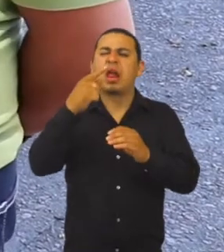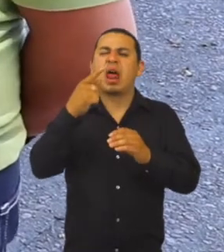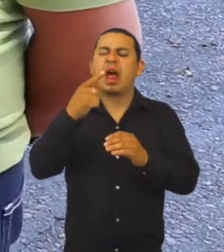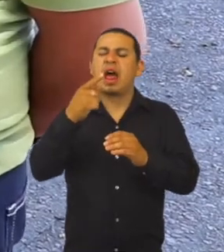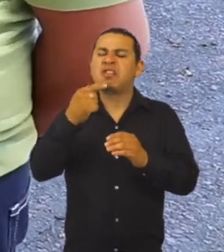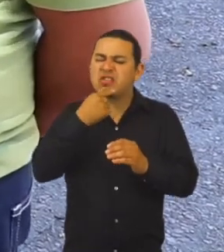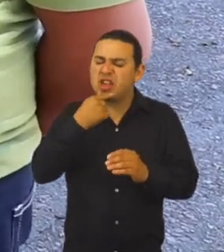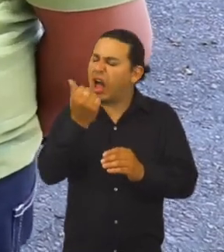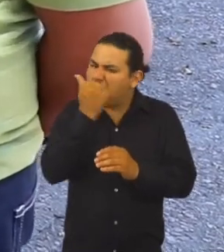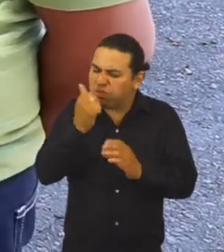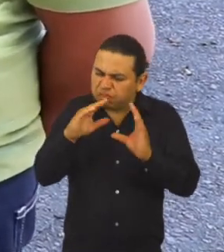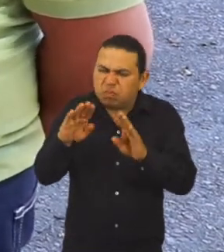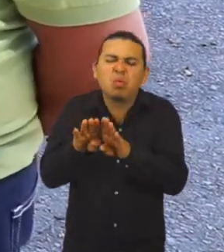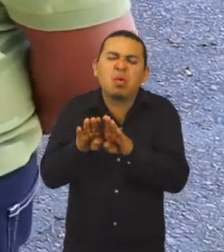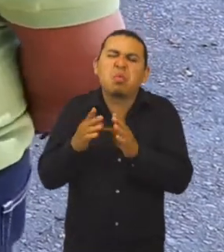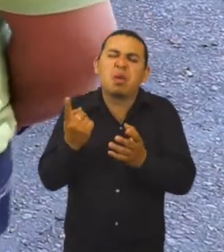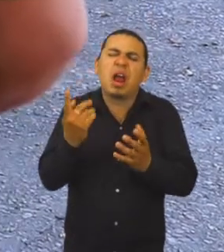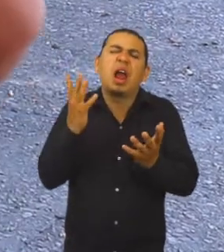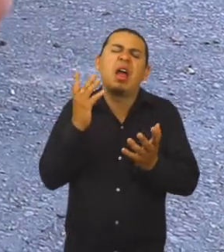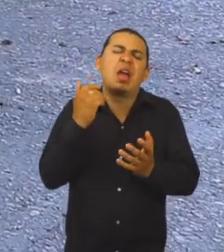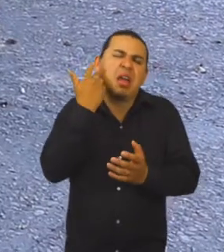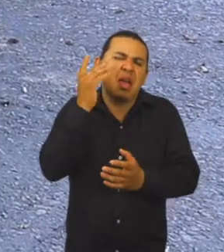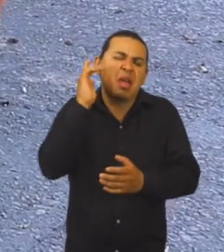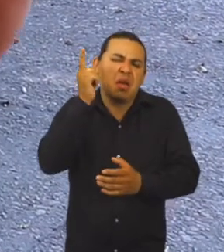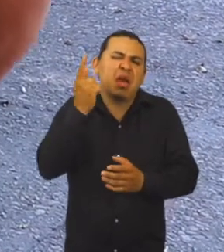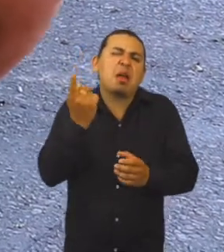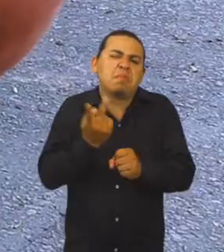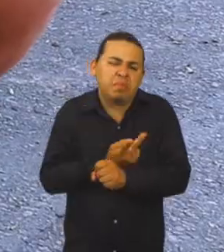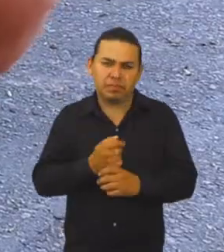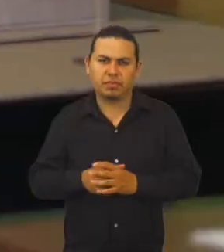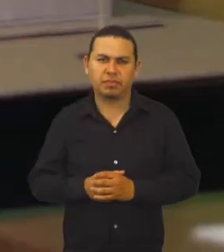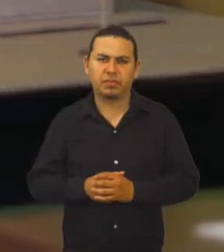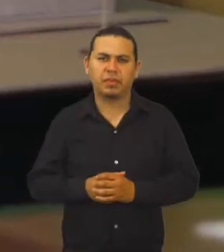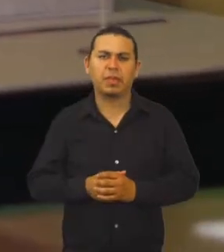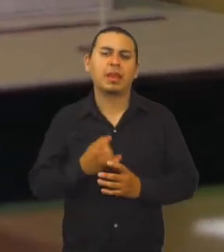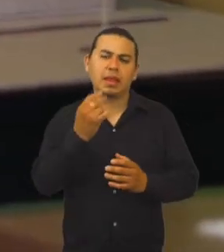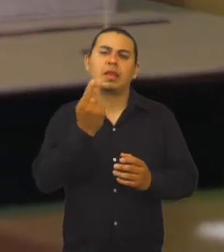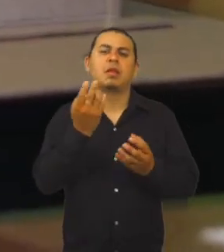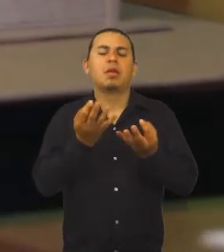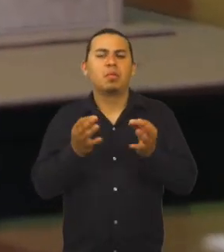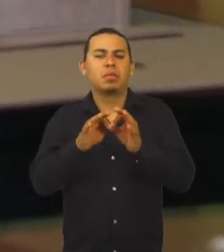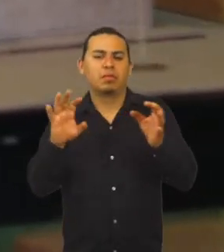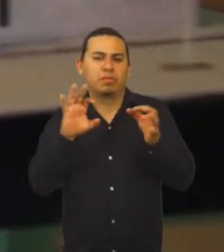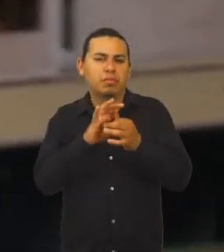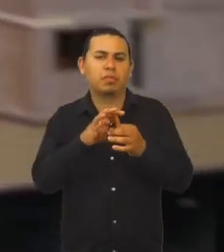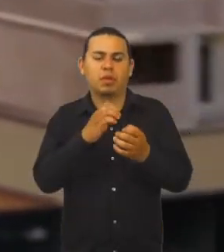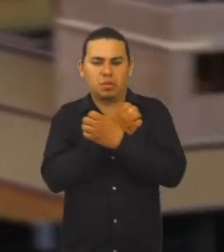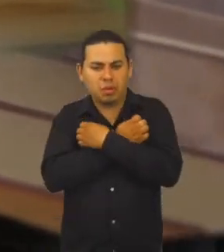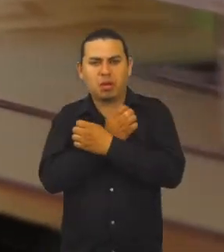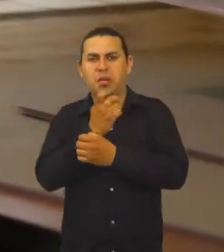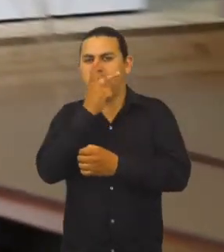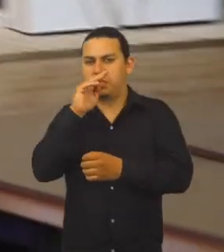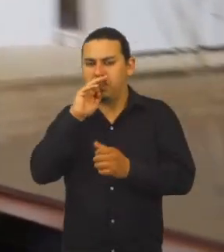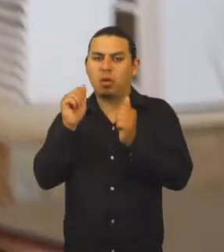de académica de su hijo? Espero lo mejor, ¿no? Que tengan los mejores planes académicos para